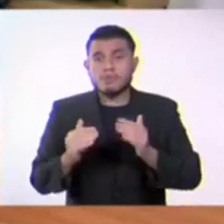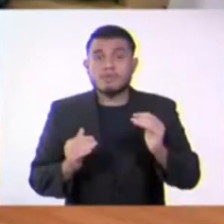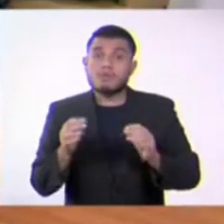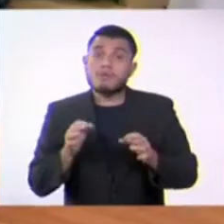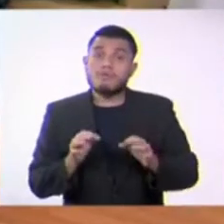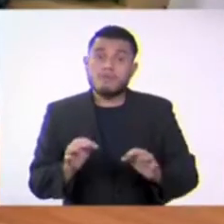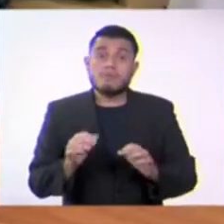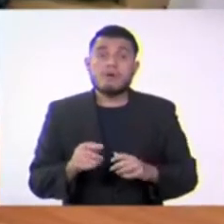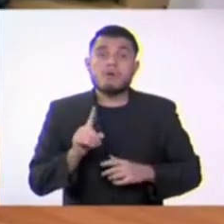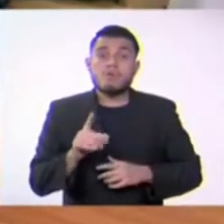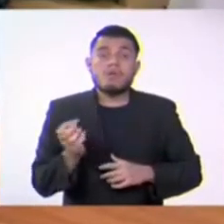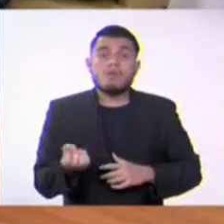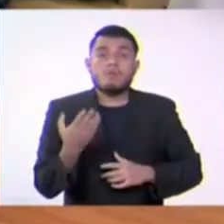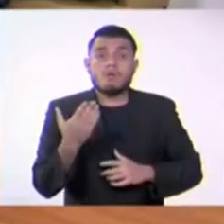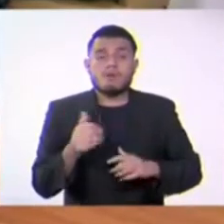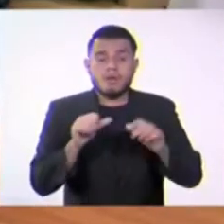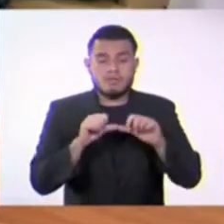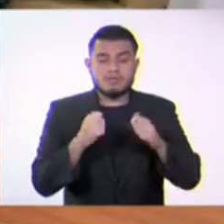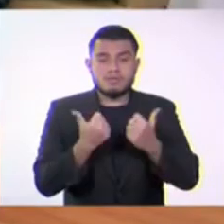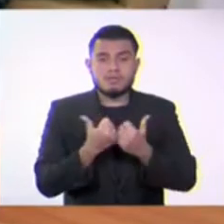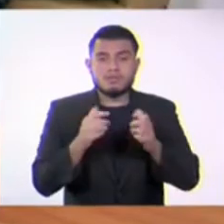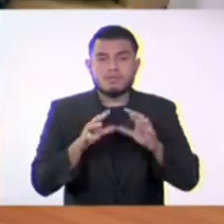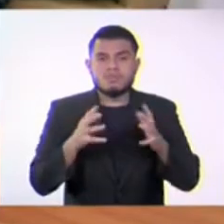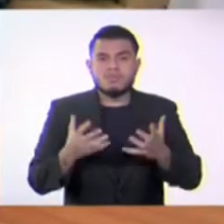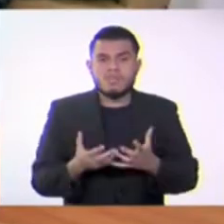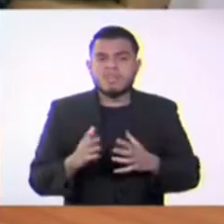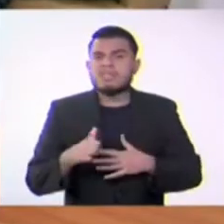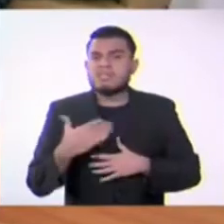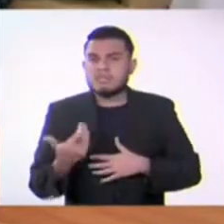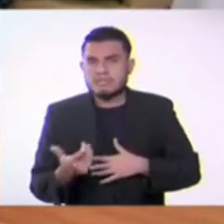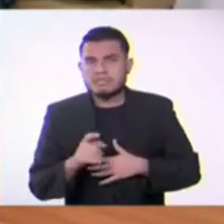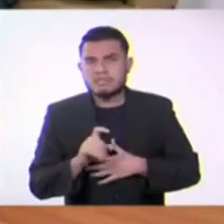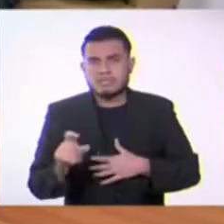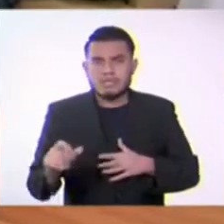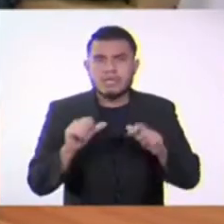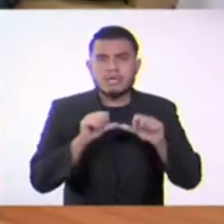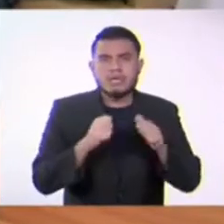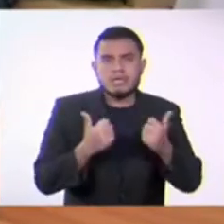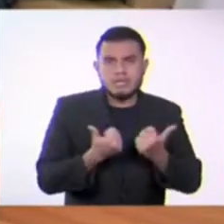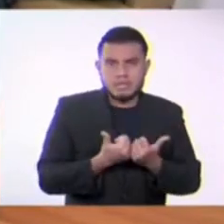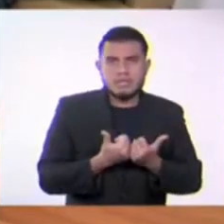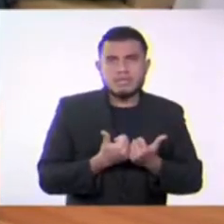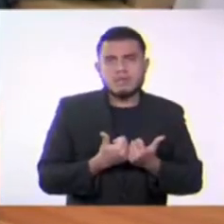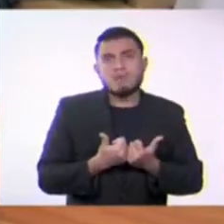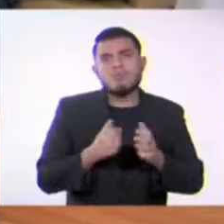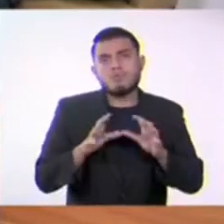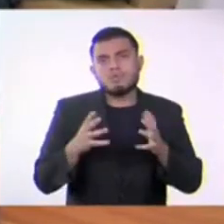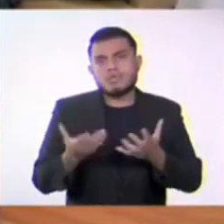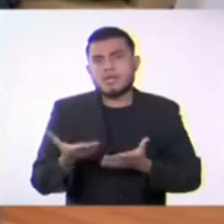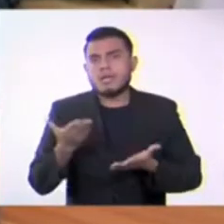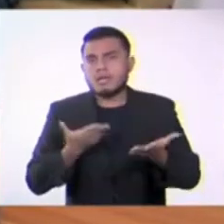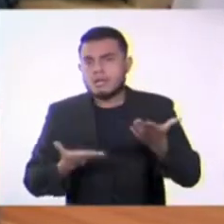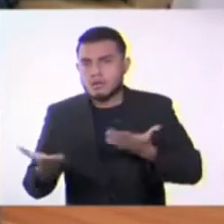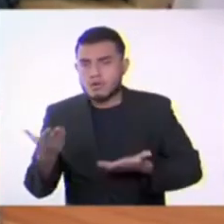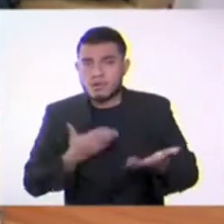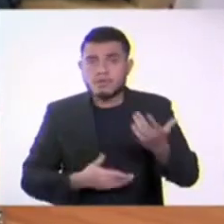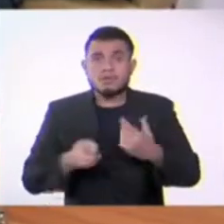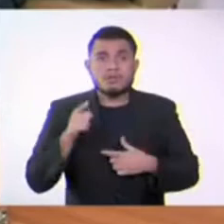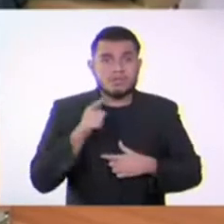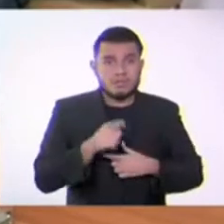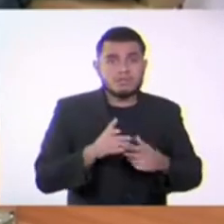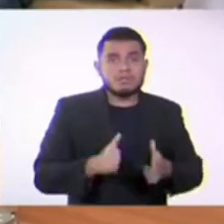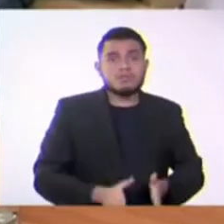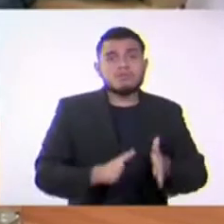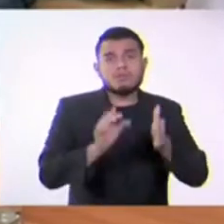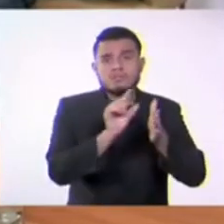nueva organización mundial. ¿De qué se trata? Se trata de la Organización Mundial del Comercio. Esta es una organización